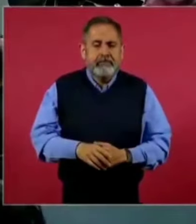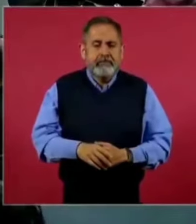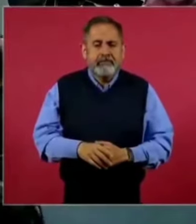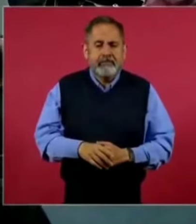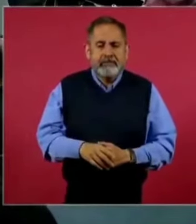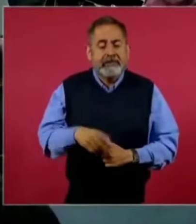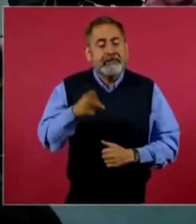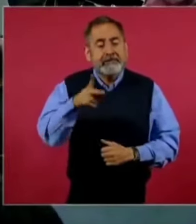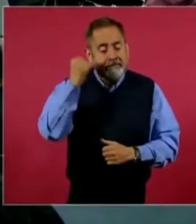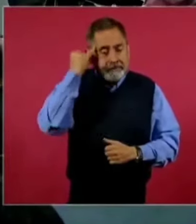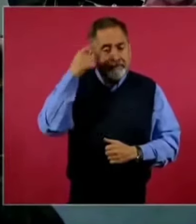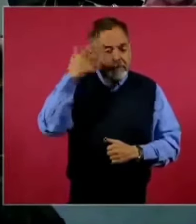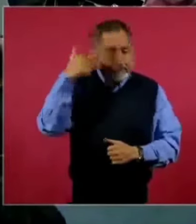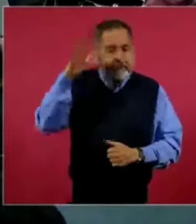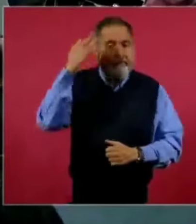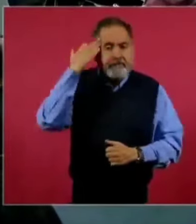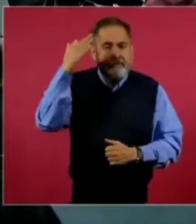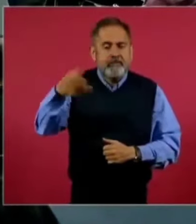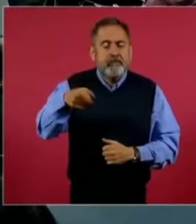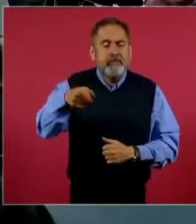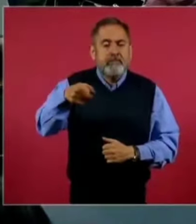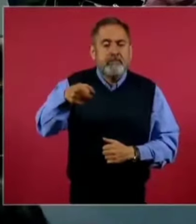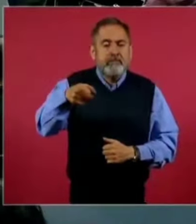Presidente. Pero en ese entonces,